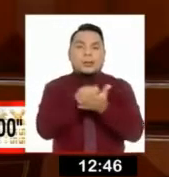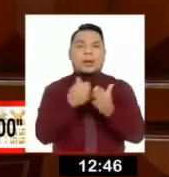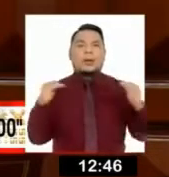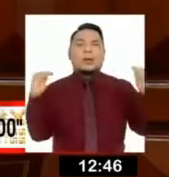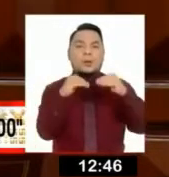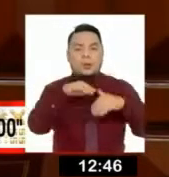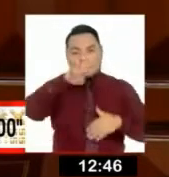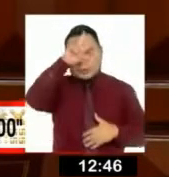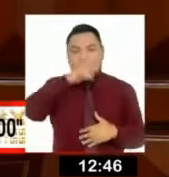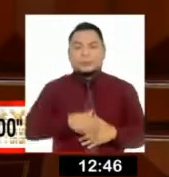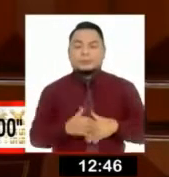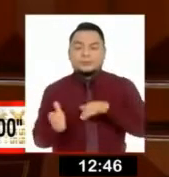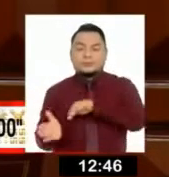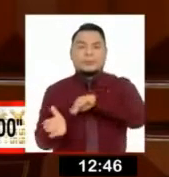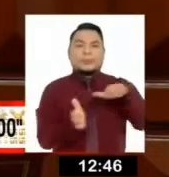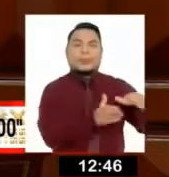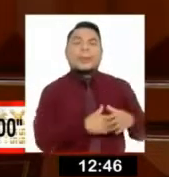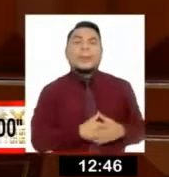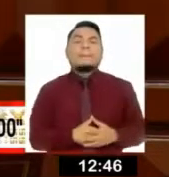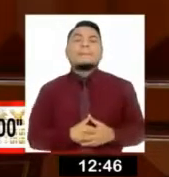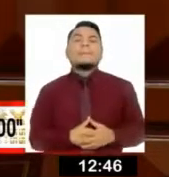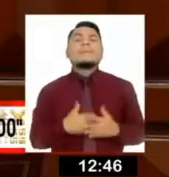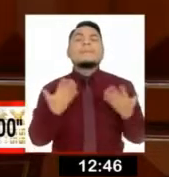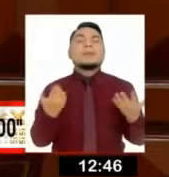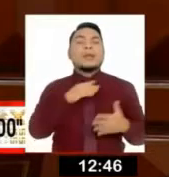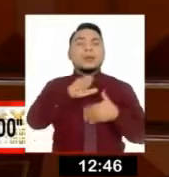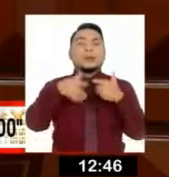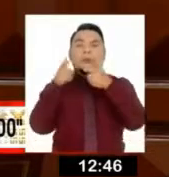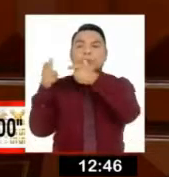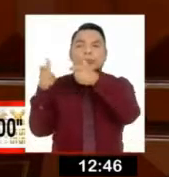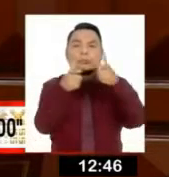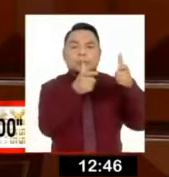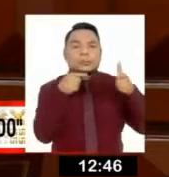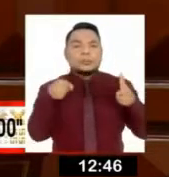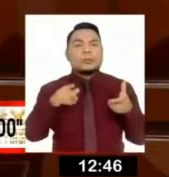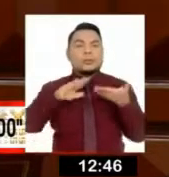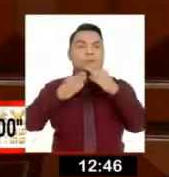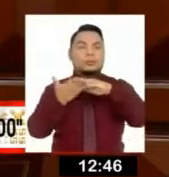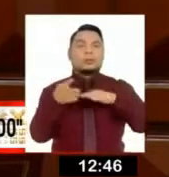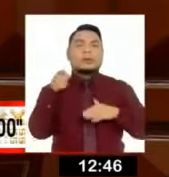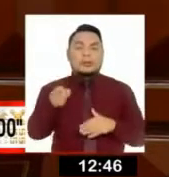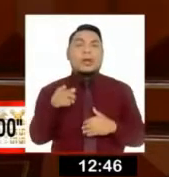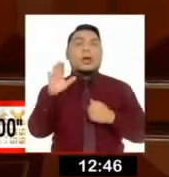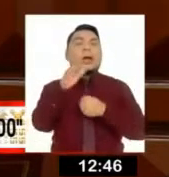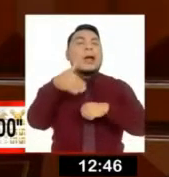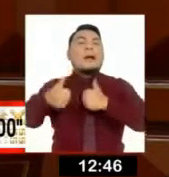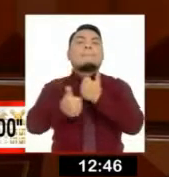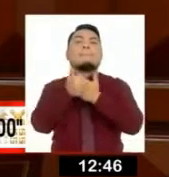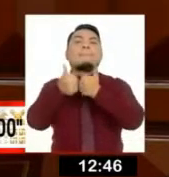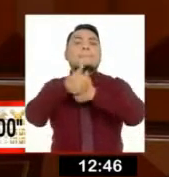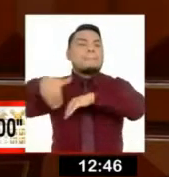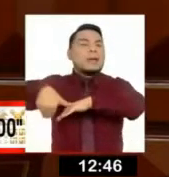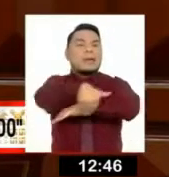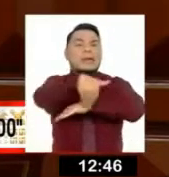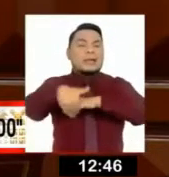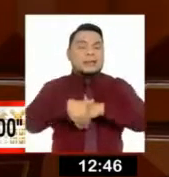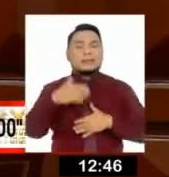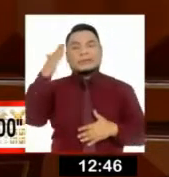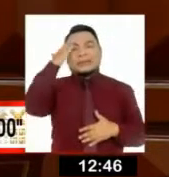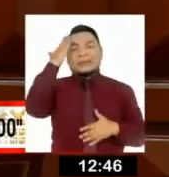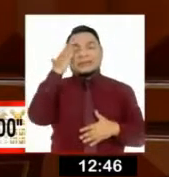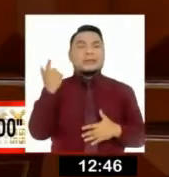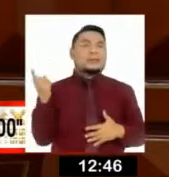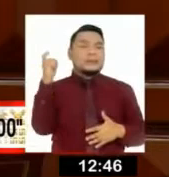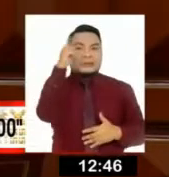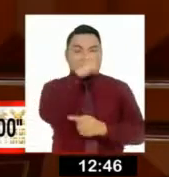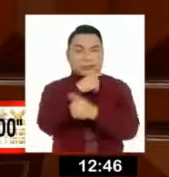Las rondas y la seguridad ciudadana. Sabemos que la seguridad ciudadana es uno de los problemas más sentidos por la población.